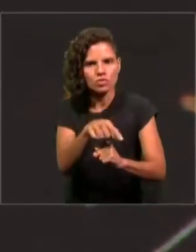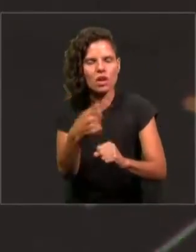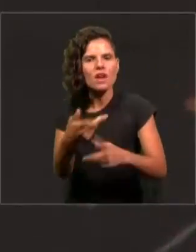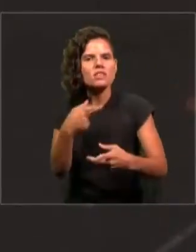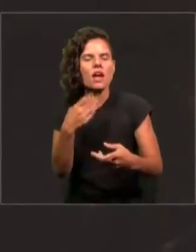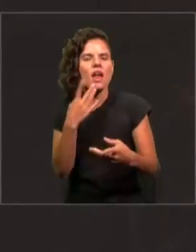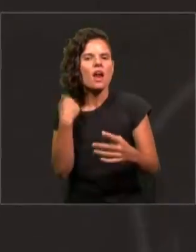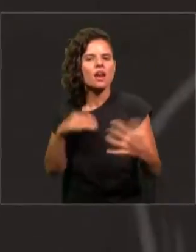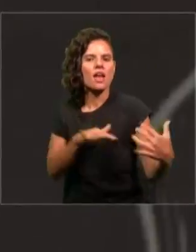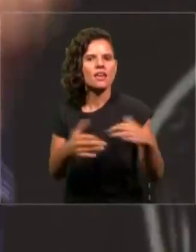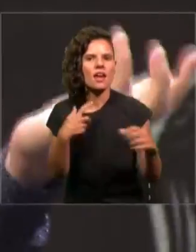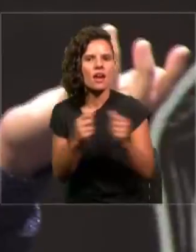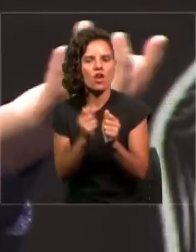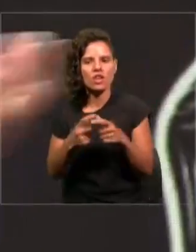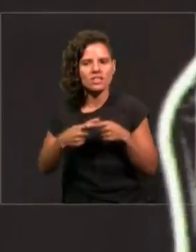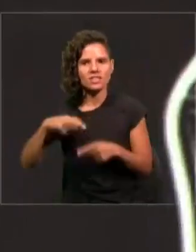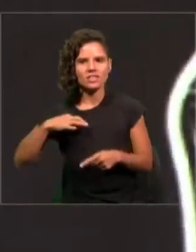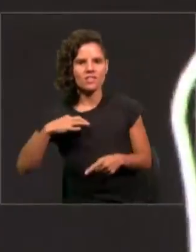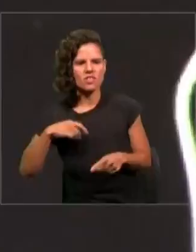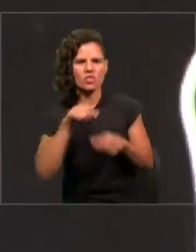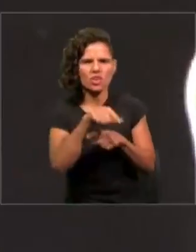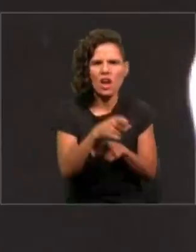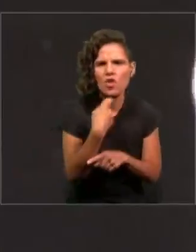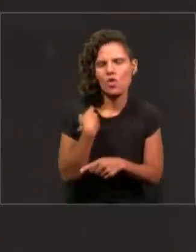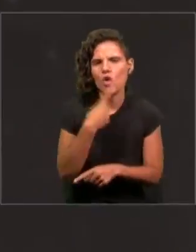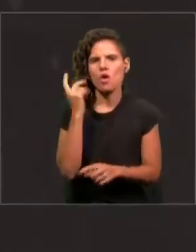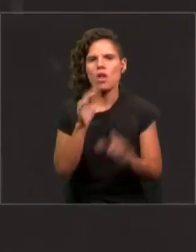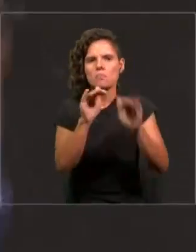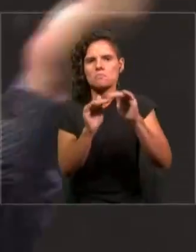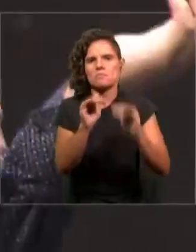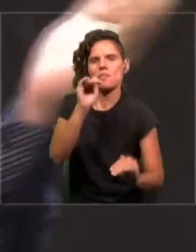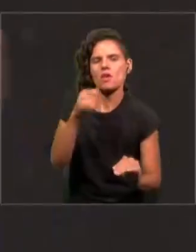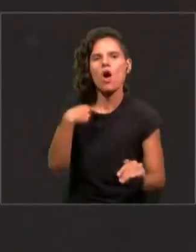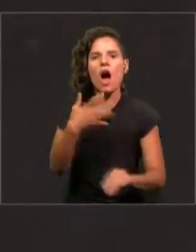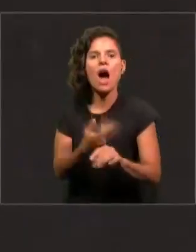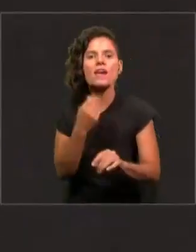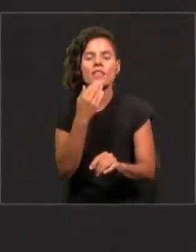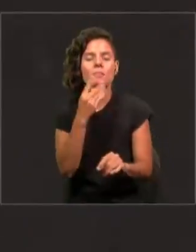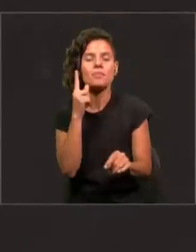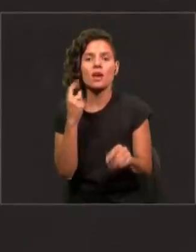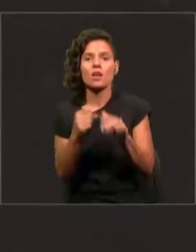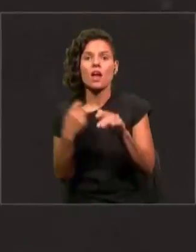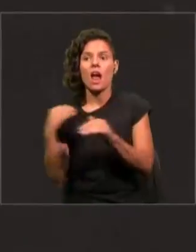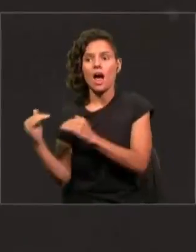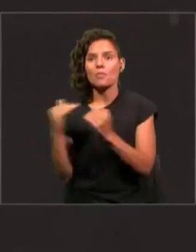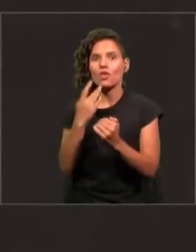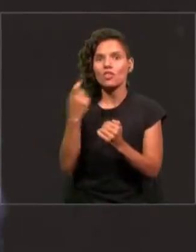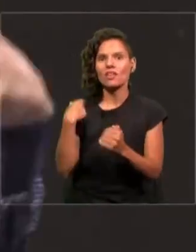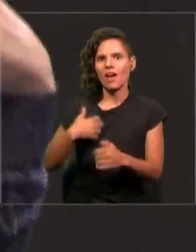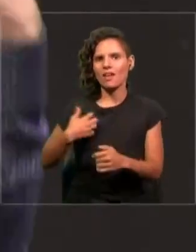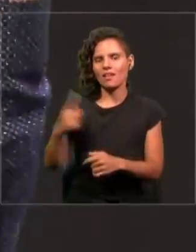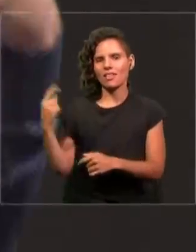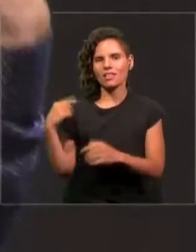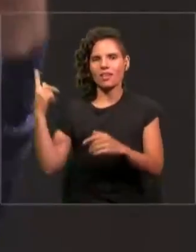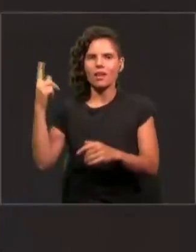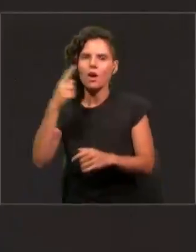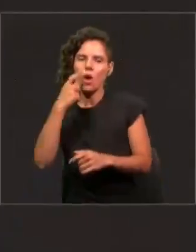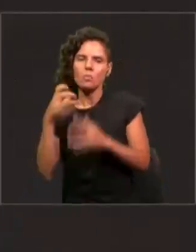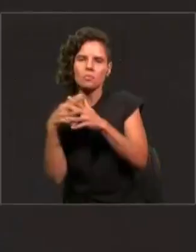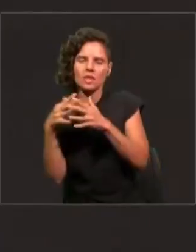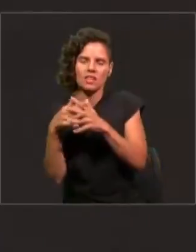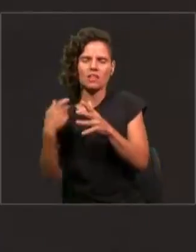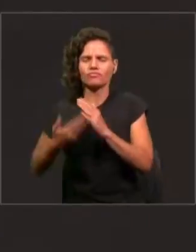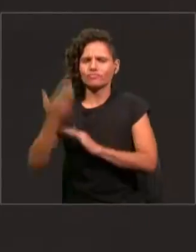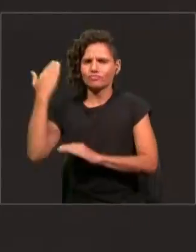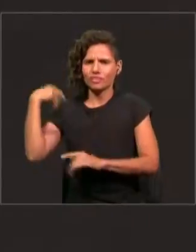nosotros y la civilización. Y por supuesto que eso va a tener un apoyo de su gran amigo Sarmiento en Argentina. Y por lo tanto hay una política